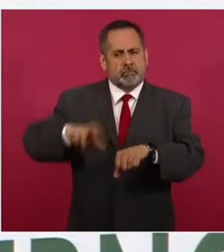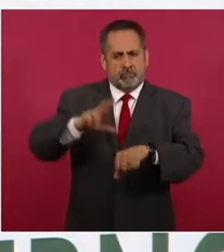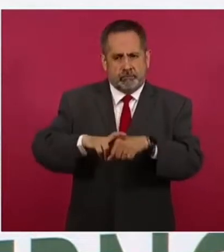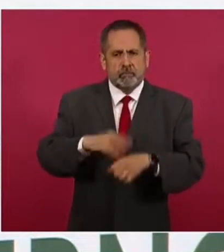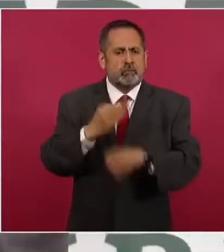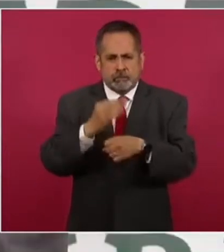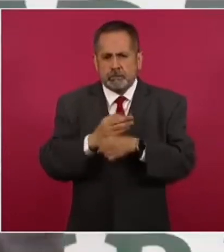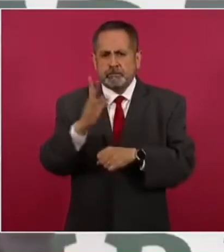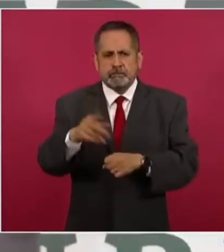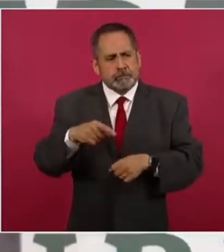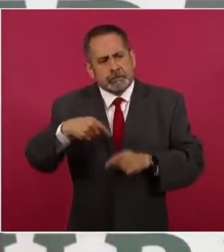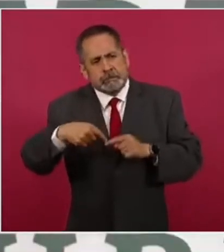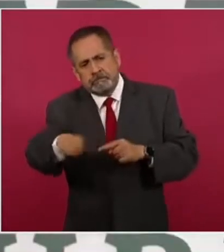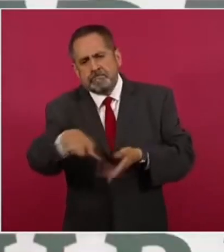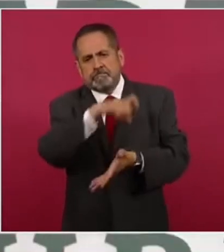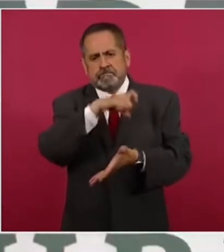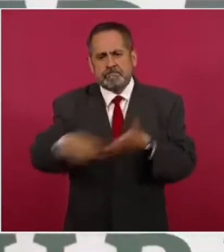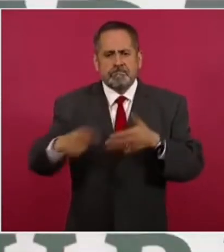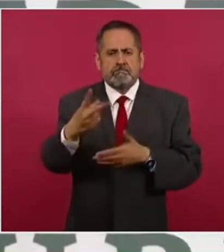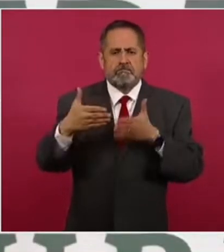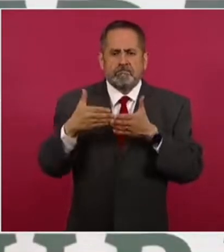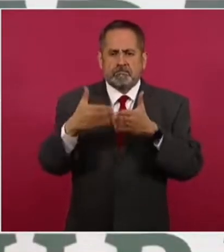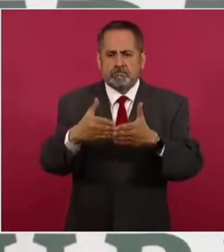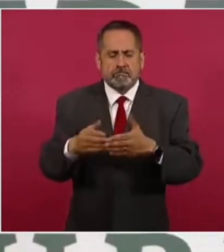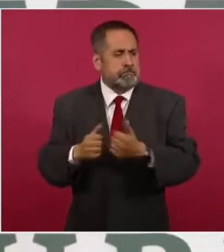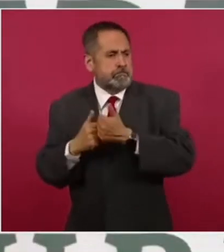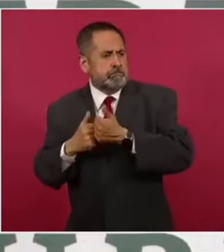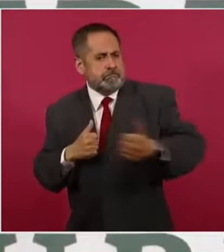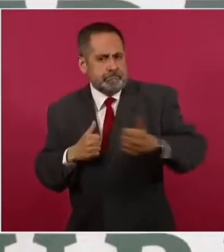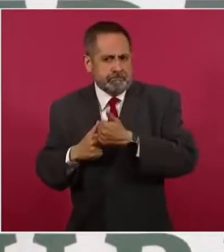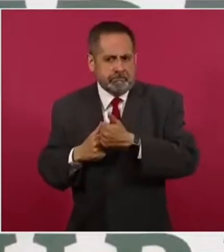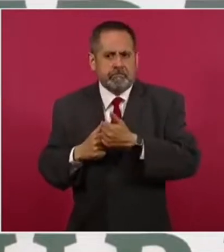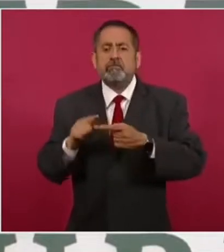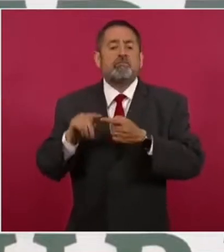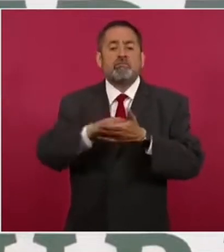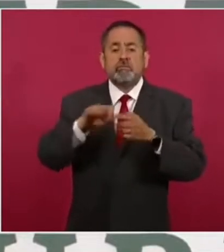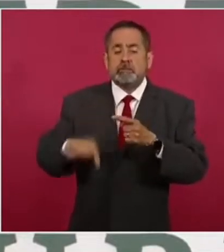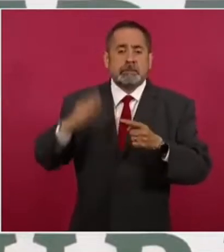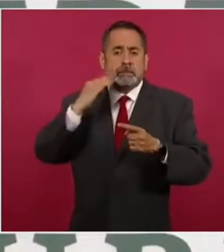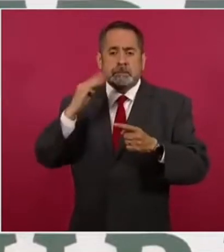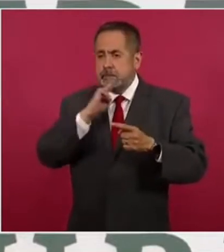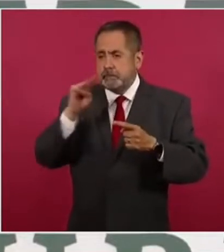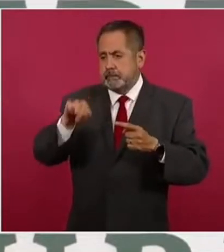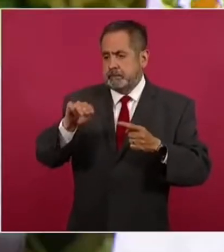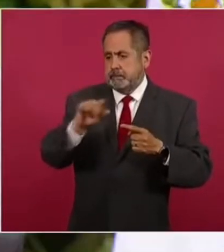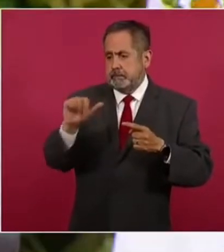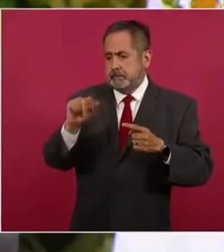ferris para salir de Mazatlán y de San